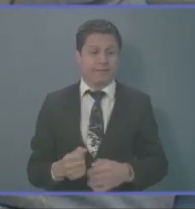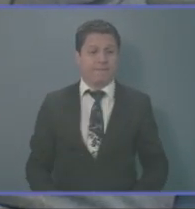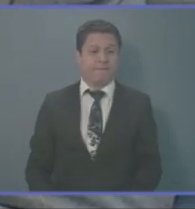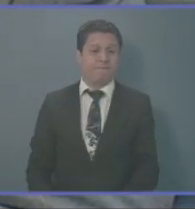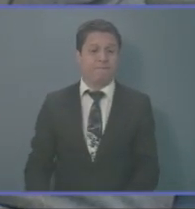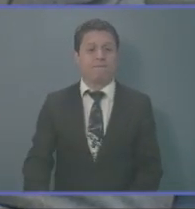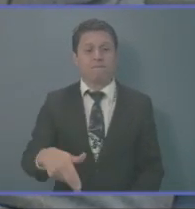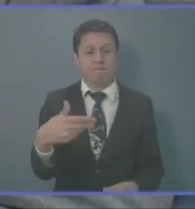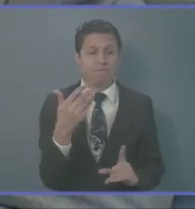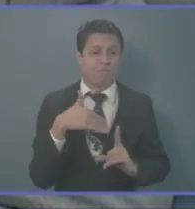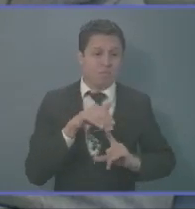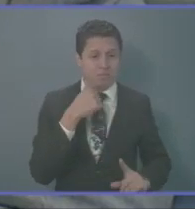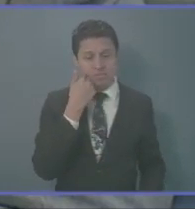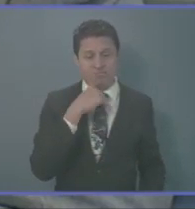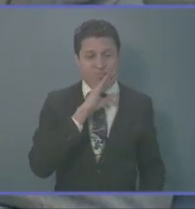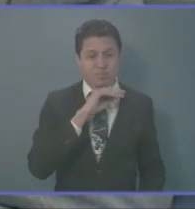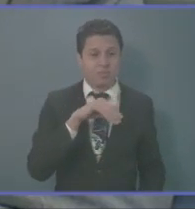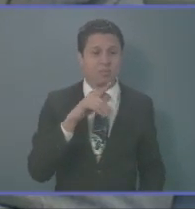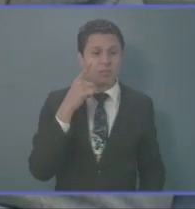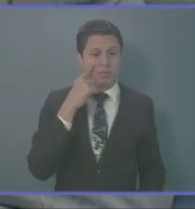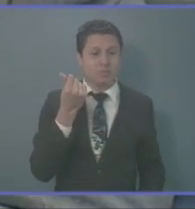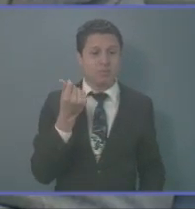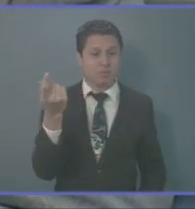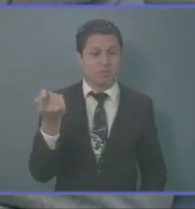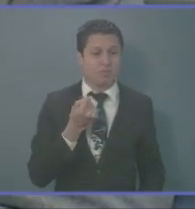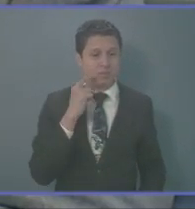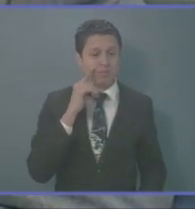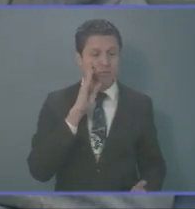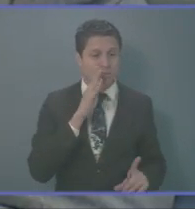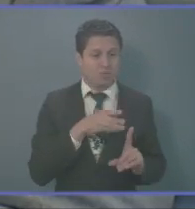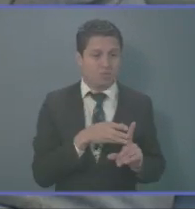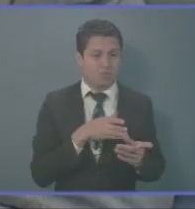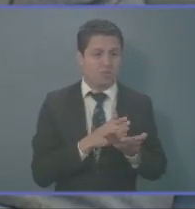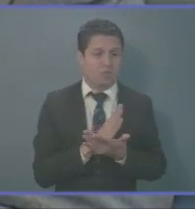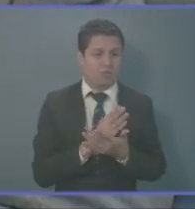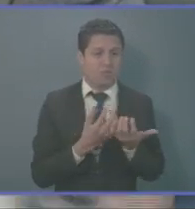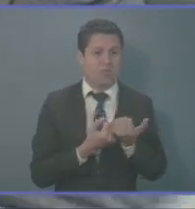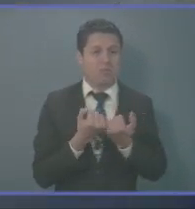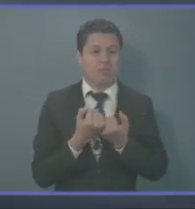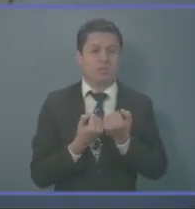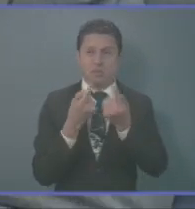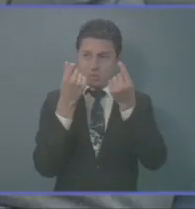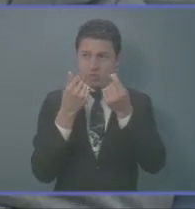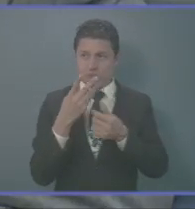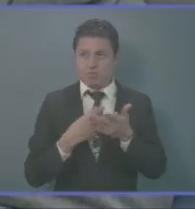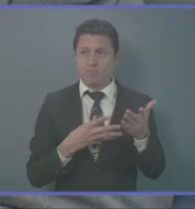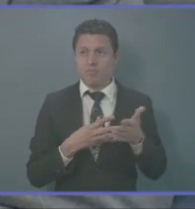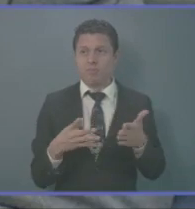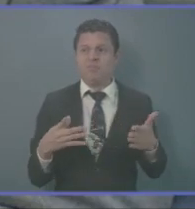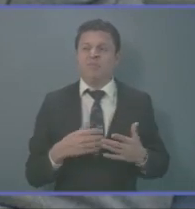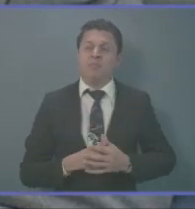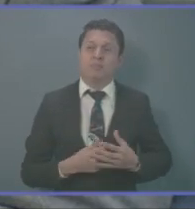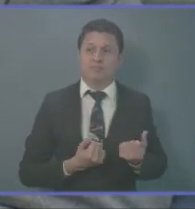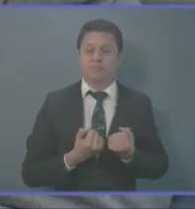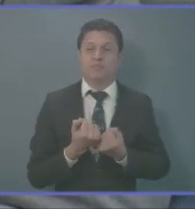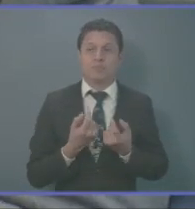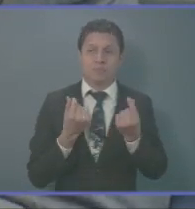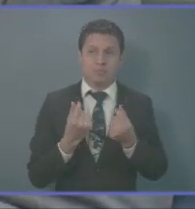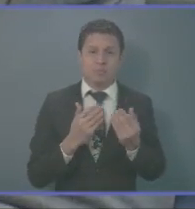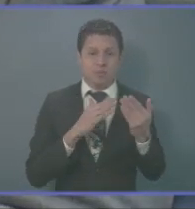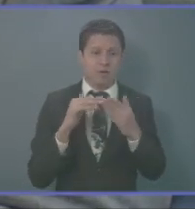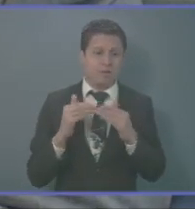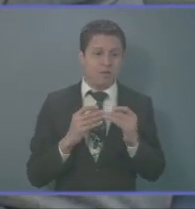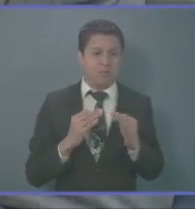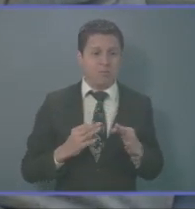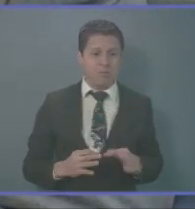Estados Unidos de América, recursos que serán utilizados como apoyo presupuestario para el financiamiento de las